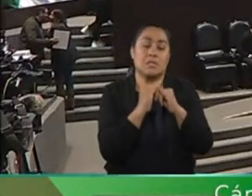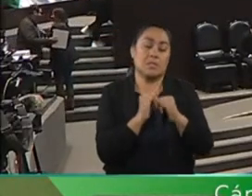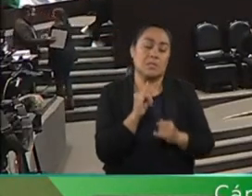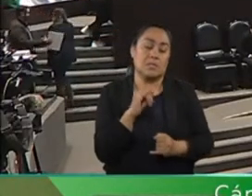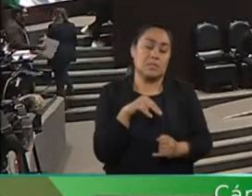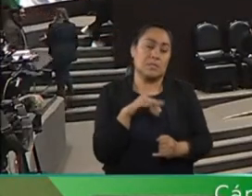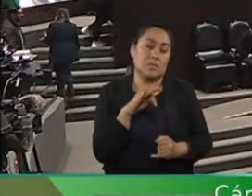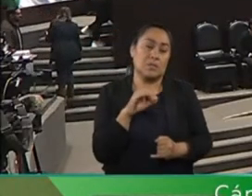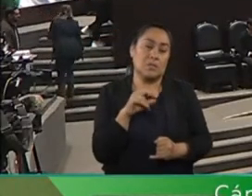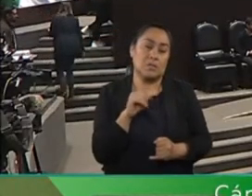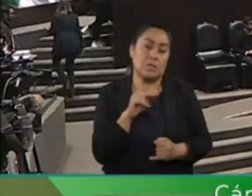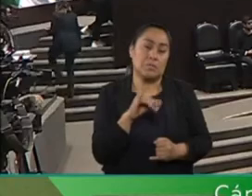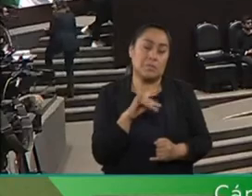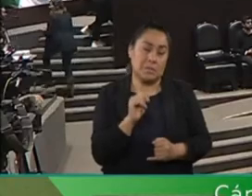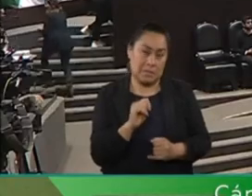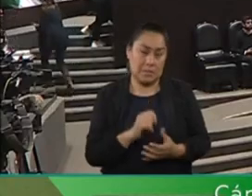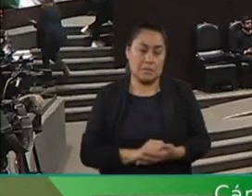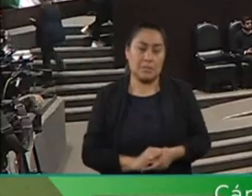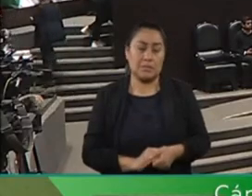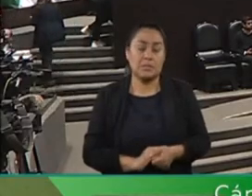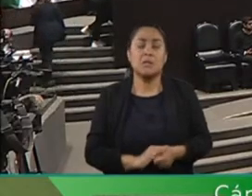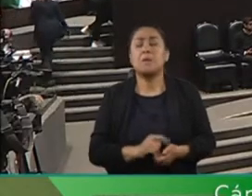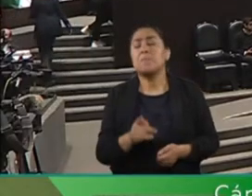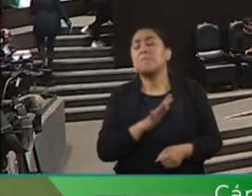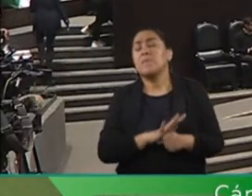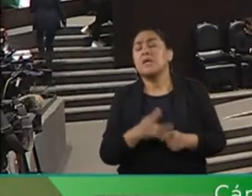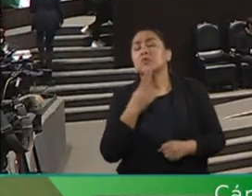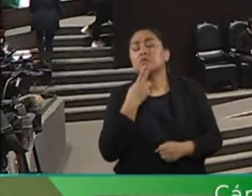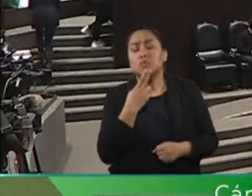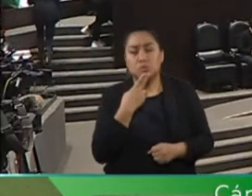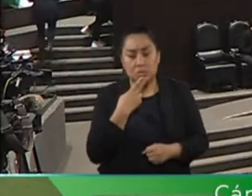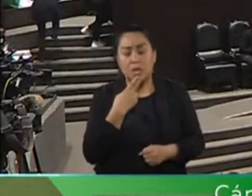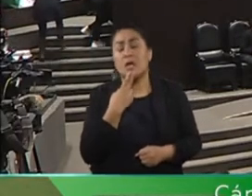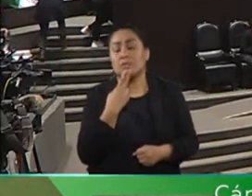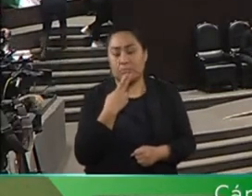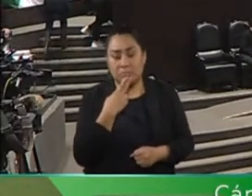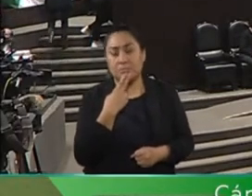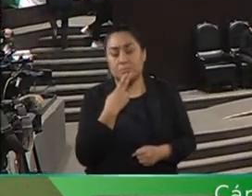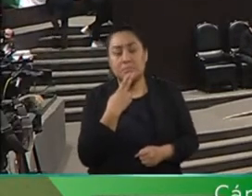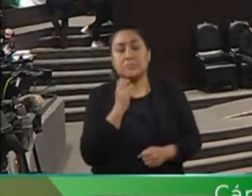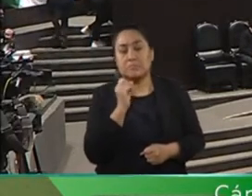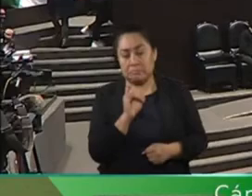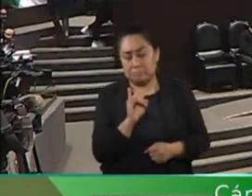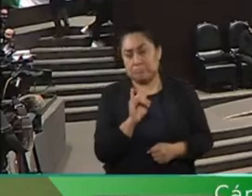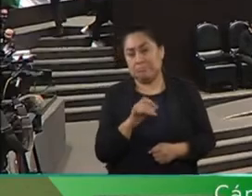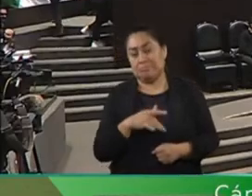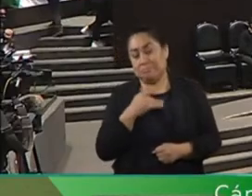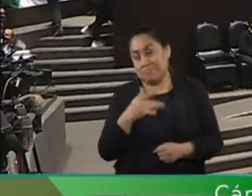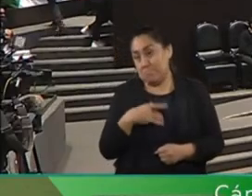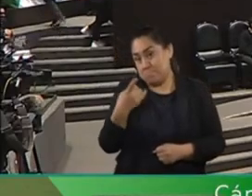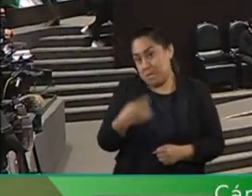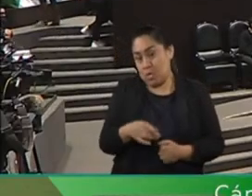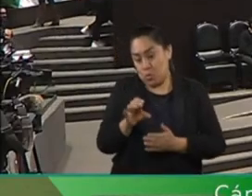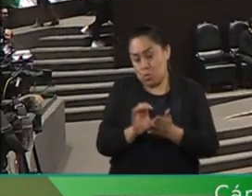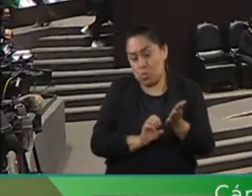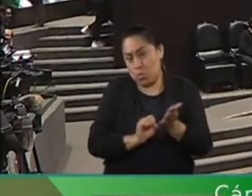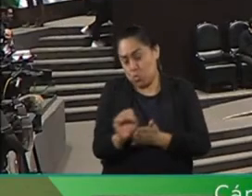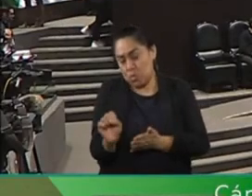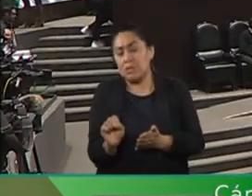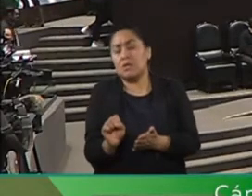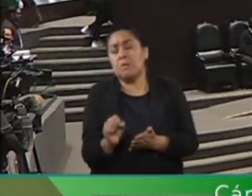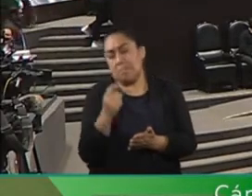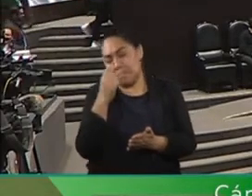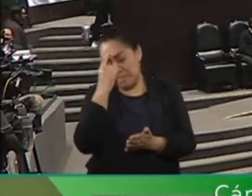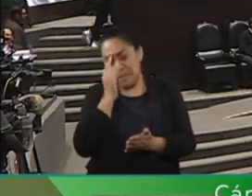Nacional de la Vivienda para los Trabajadores, con el propósito de traducir el espíritu de las disposiciones constitucionales en